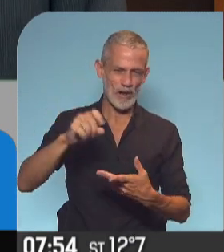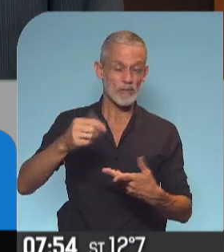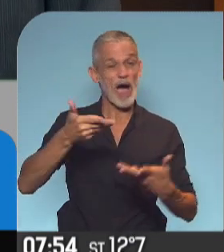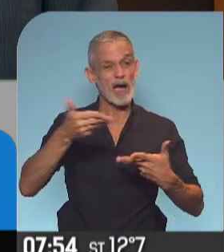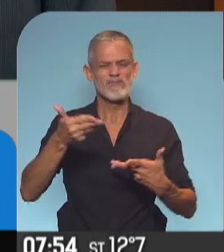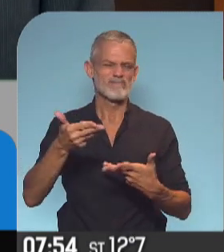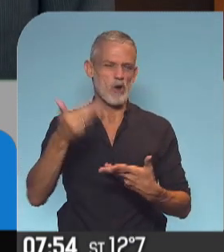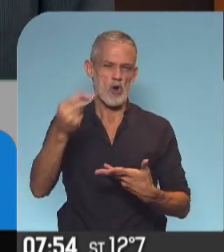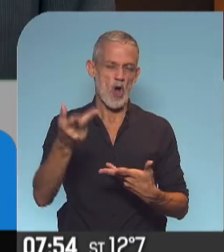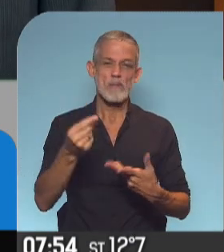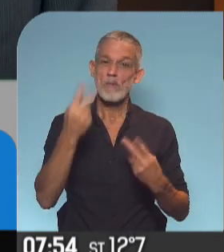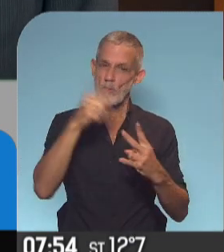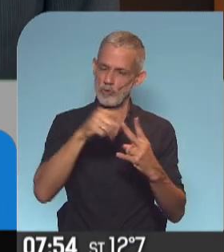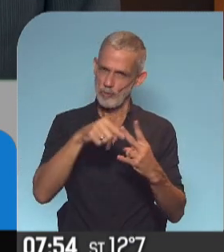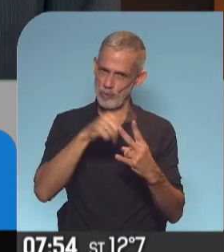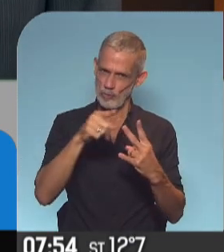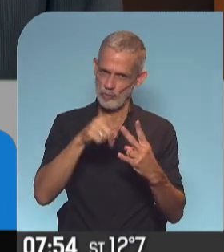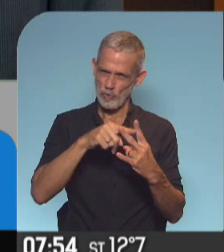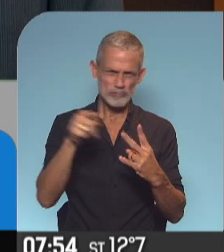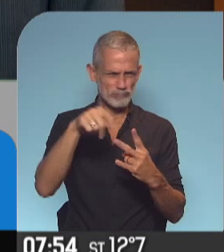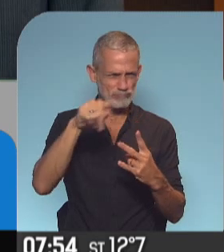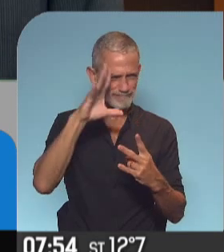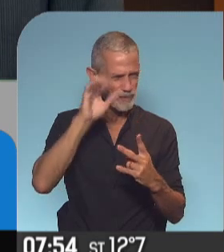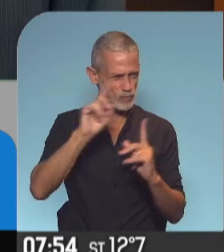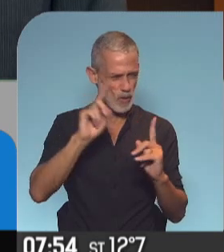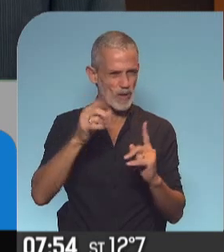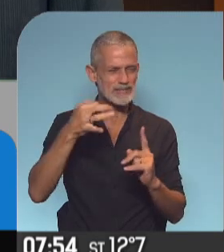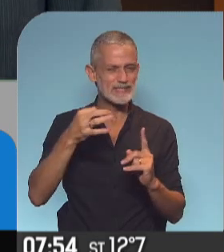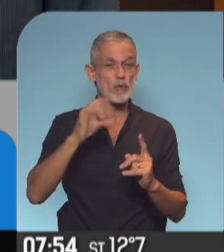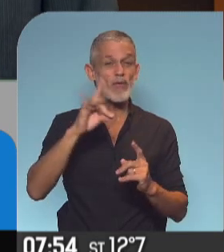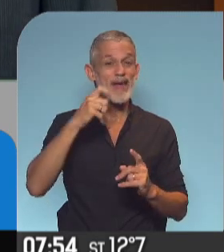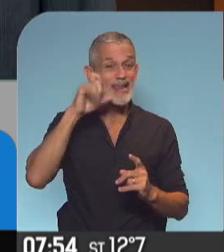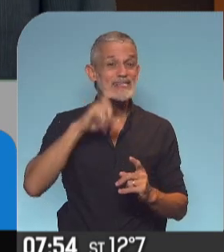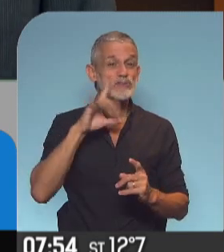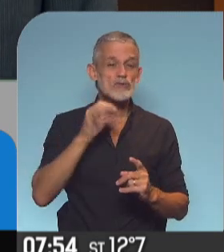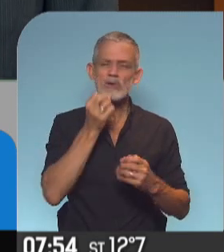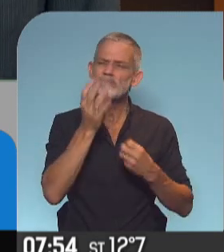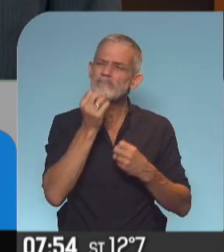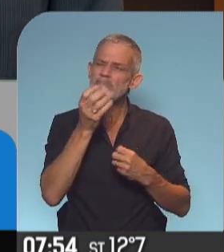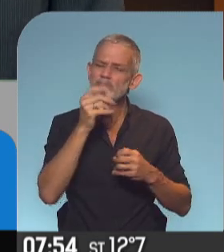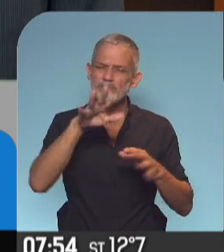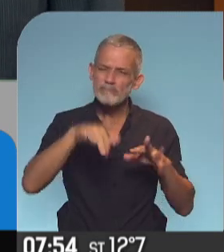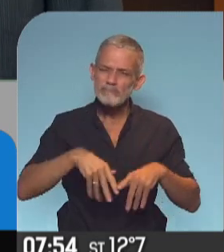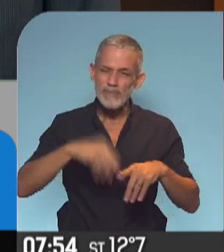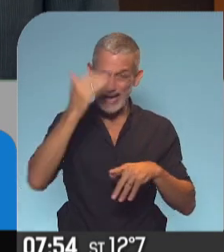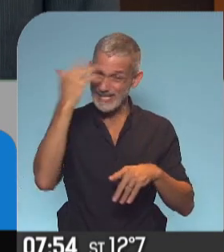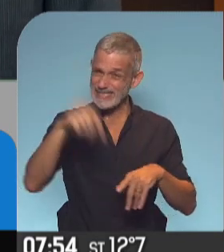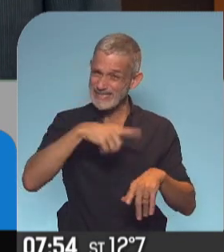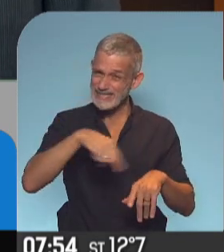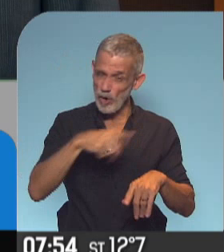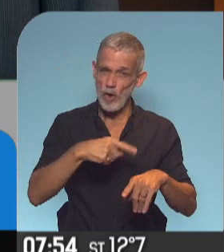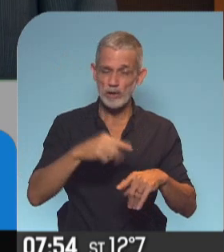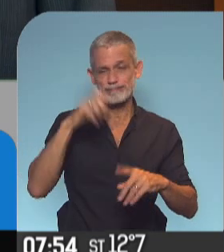básicamente por dos cuestiones pocos lo recuerdan pero la lesión declaró durante más de 15 horas ante el ex juez